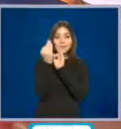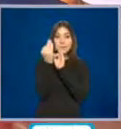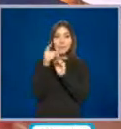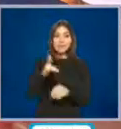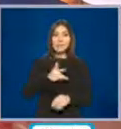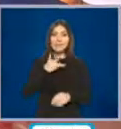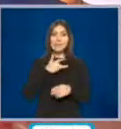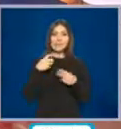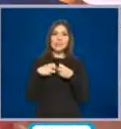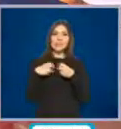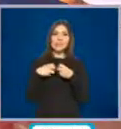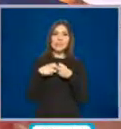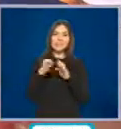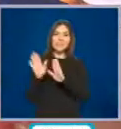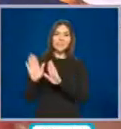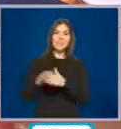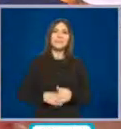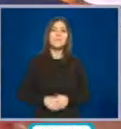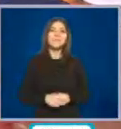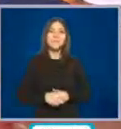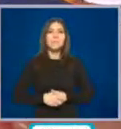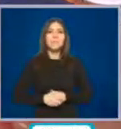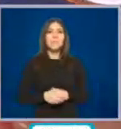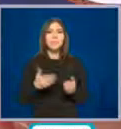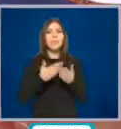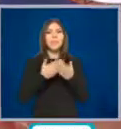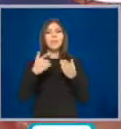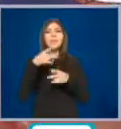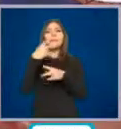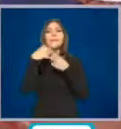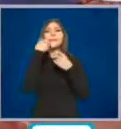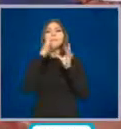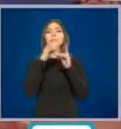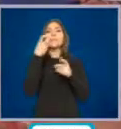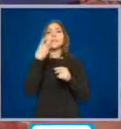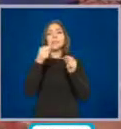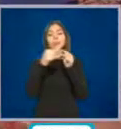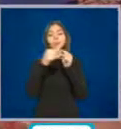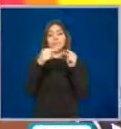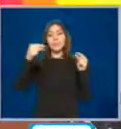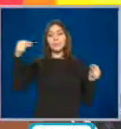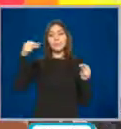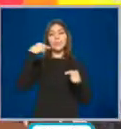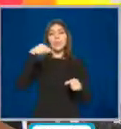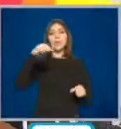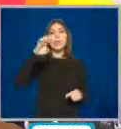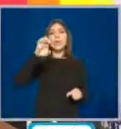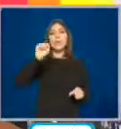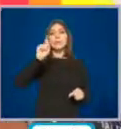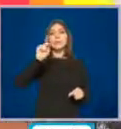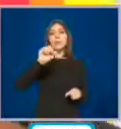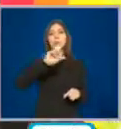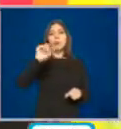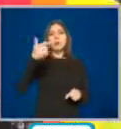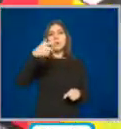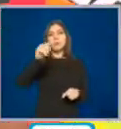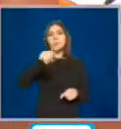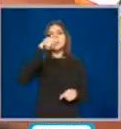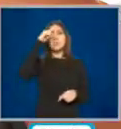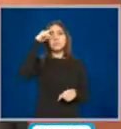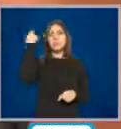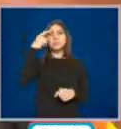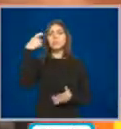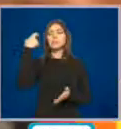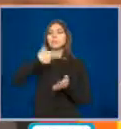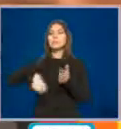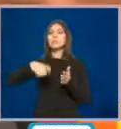intimida? Me intimido. Ok, chicos, bueno, les voy a explicar. Estos son los espárragos. Sí. Nos los venden fácilmente ya en cualquier supermercado. Y lo único